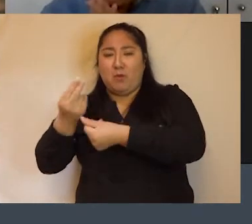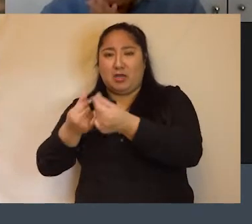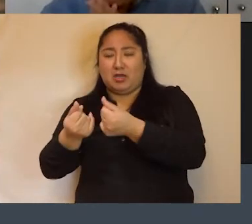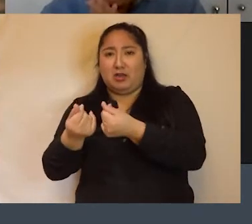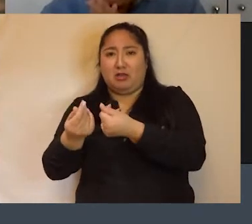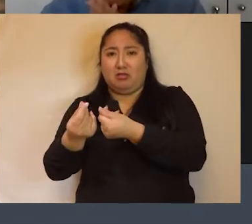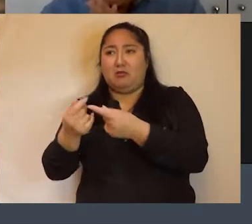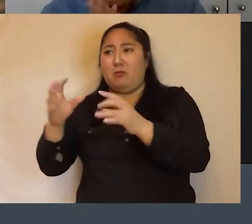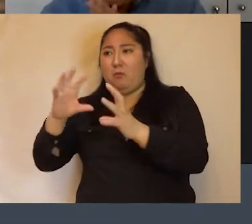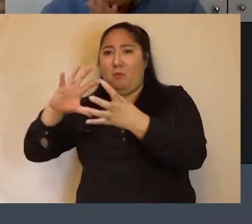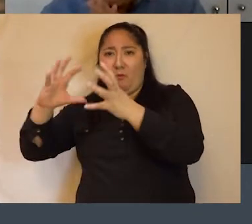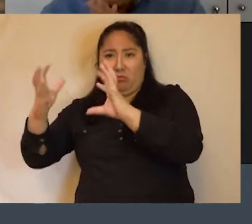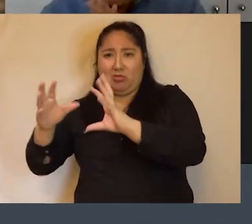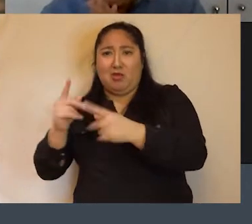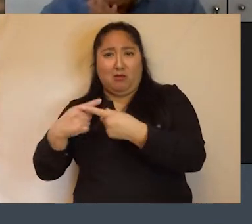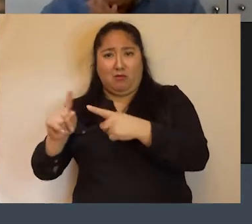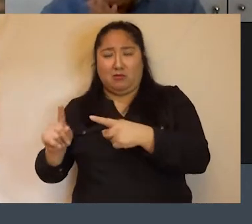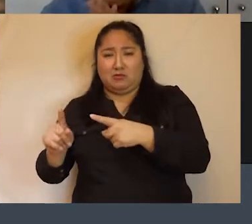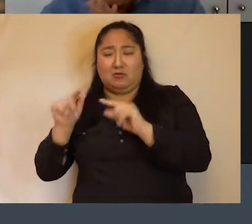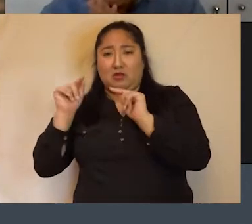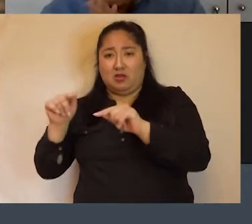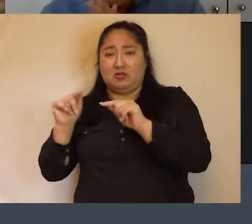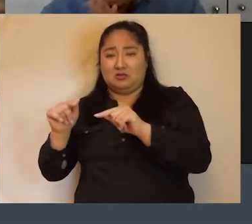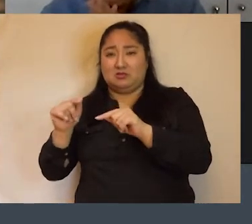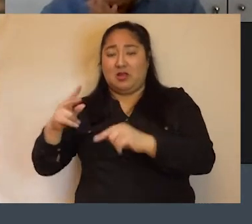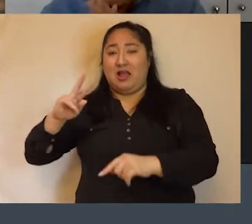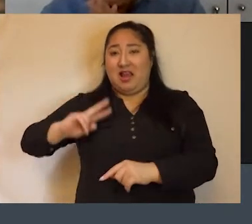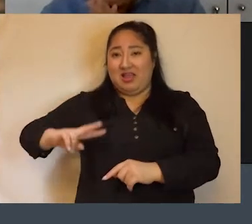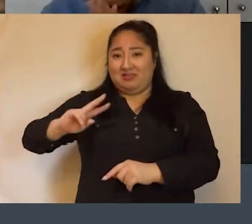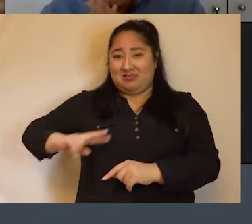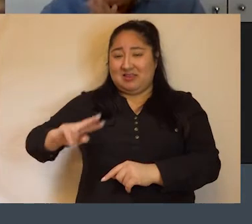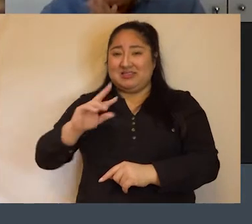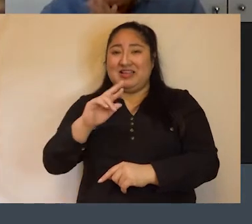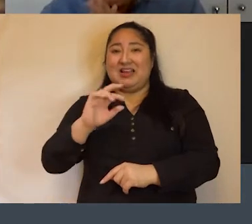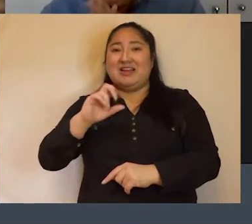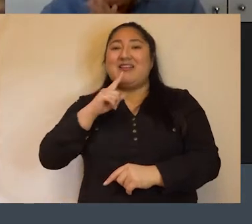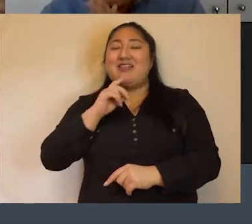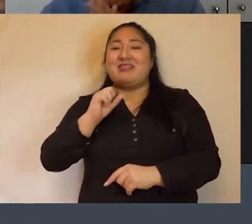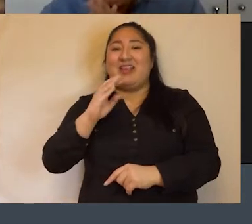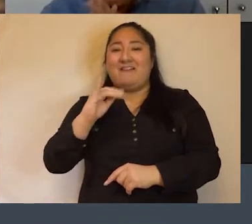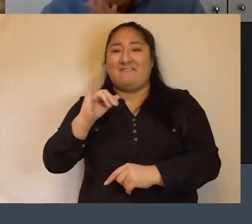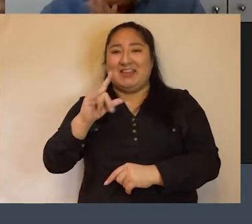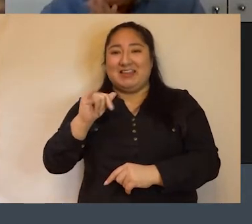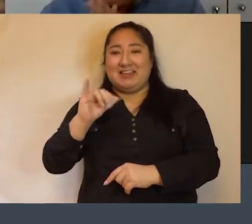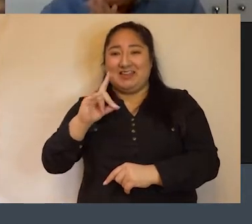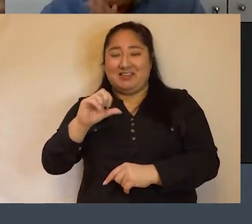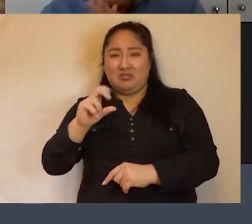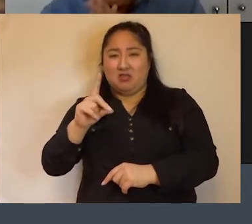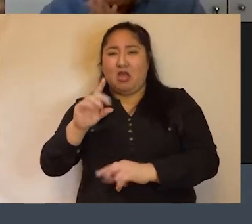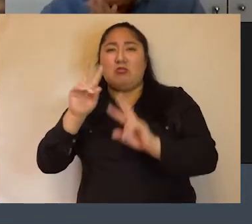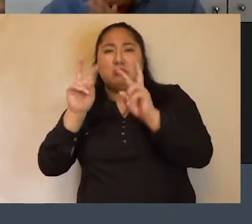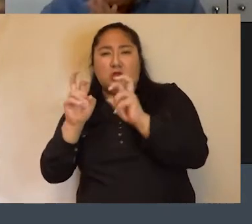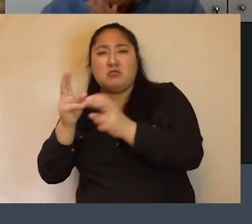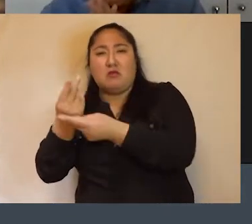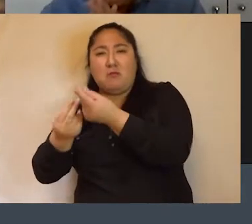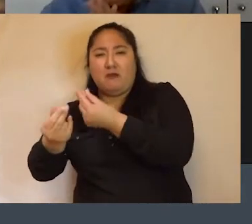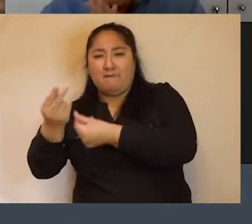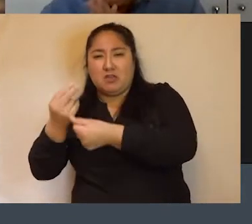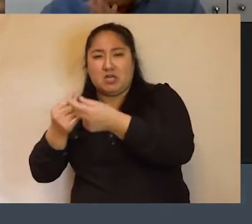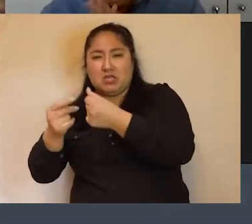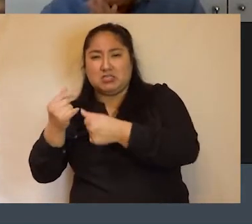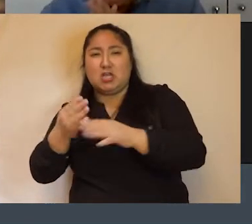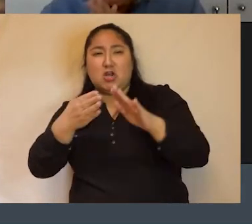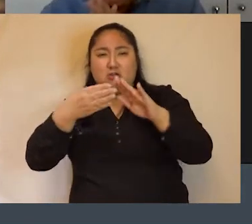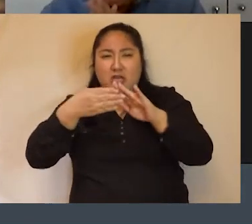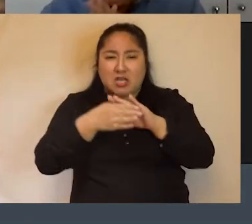mercados financieros y los mercados financieros mundiales? Finalmente, las tasas de rentabilidad del amplio abanico de instrumentos financieros en